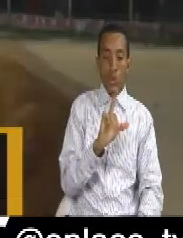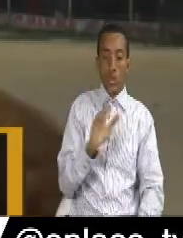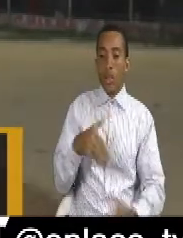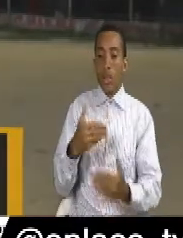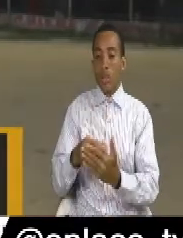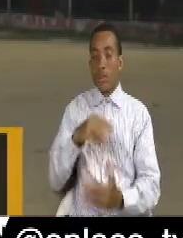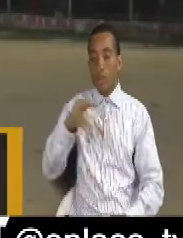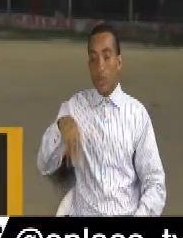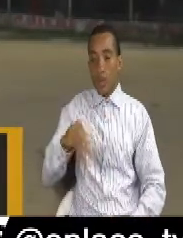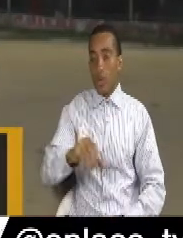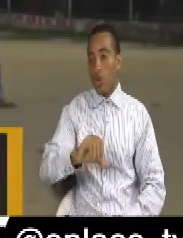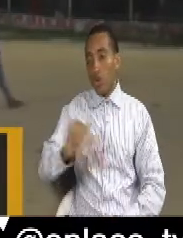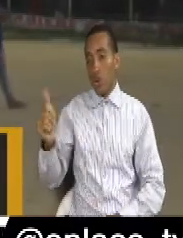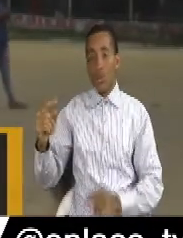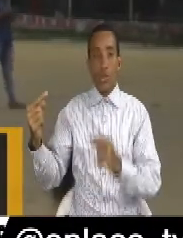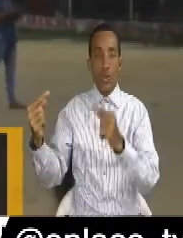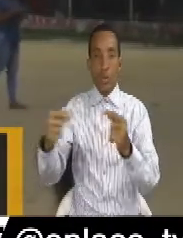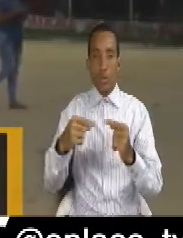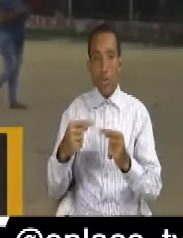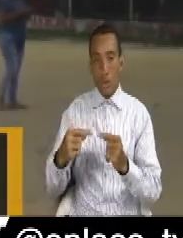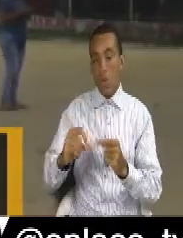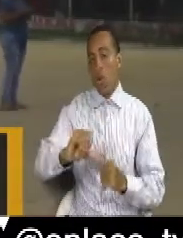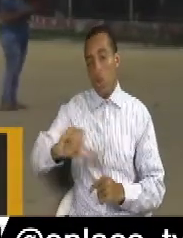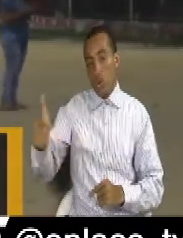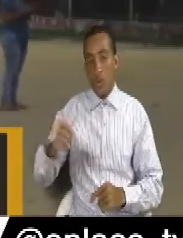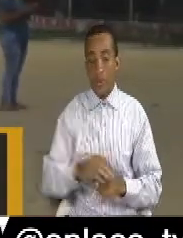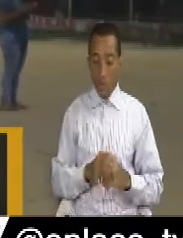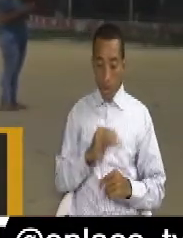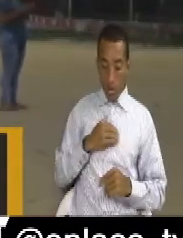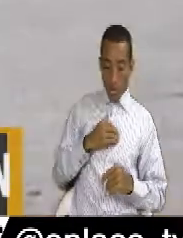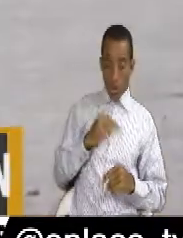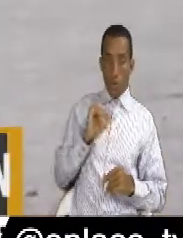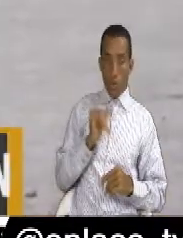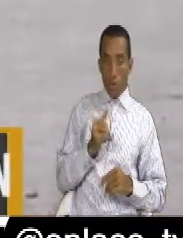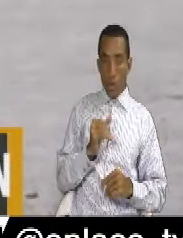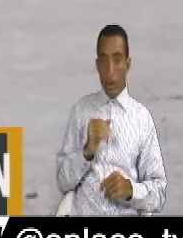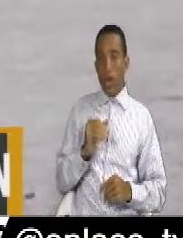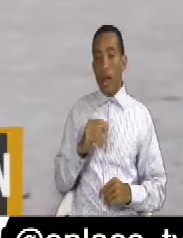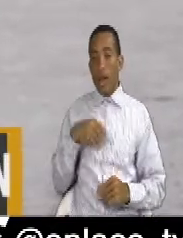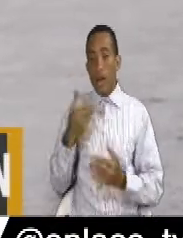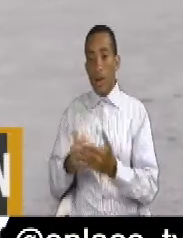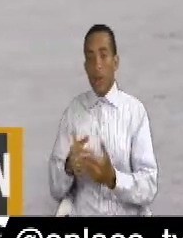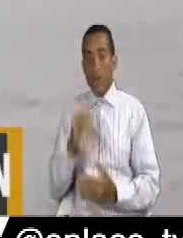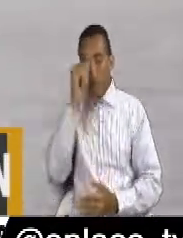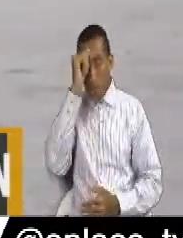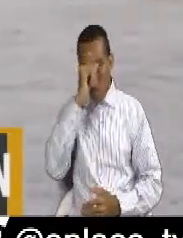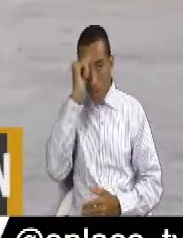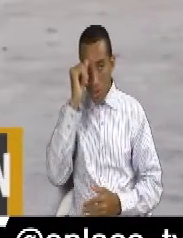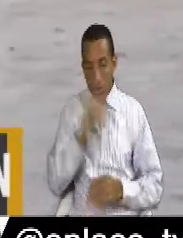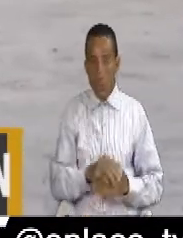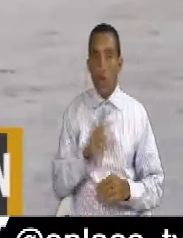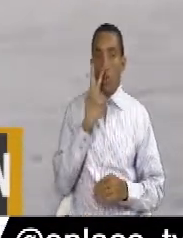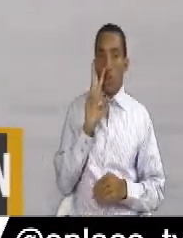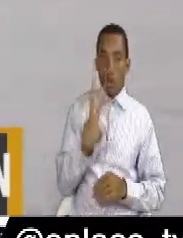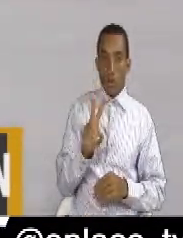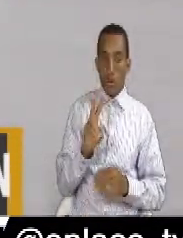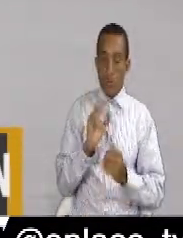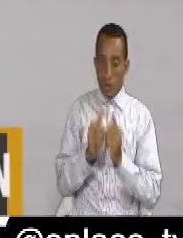de los panitas. Entonces lo metemos de jueves a domingo porque jugamos 2 partidos los jueves, 2 partidos los